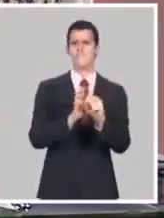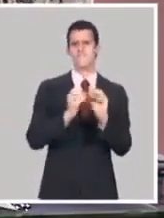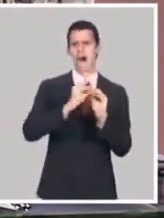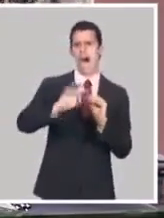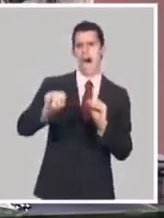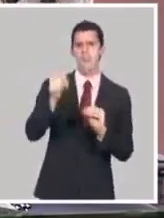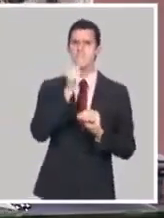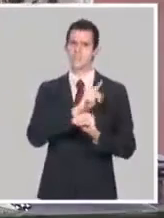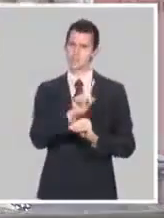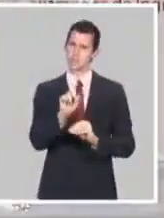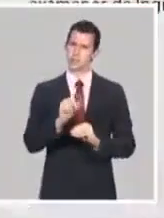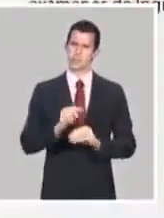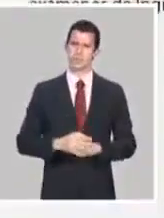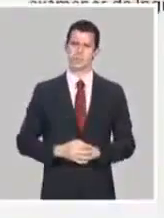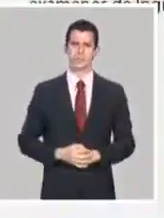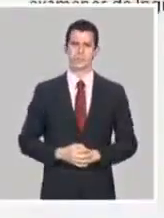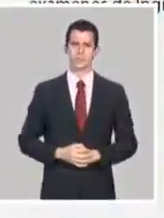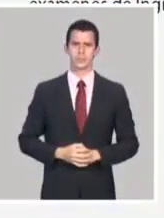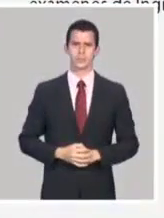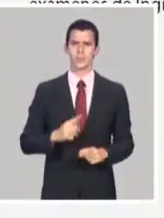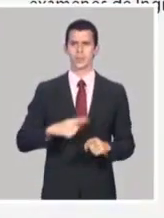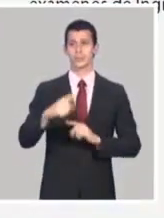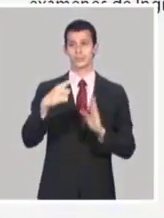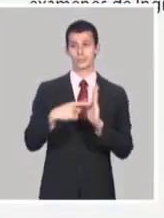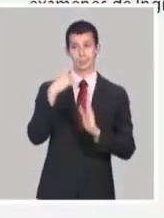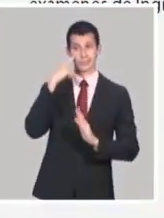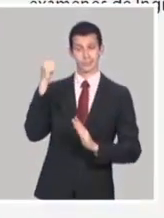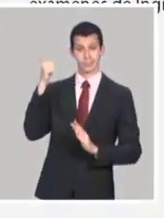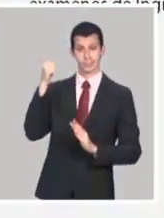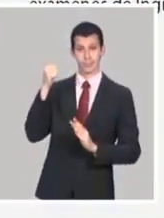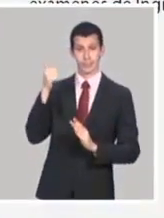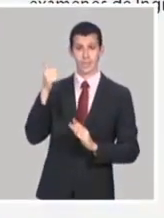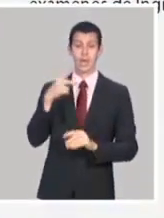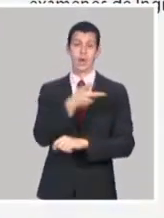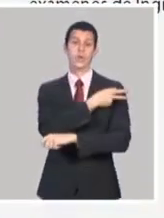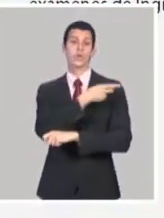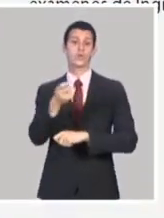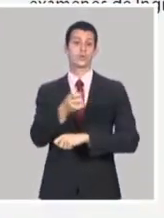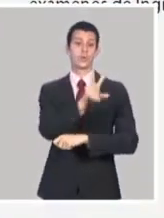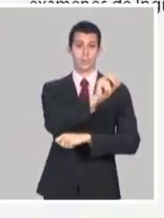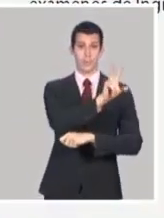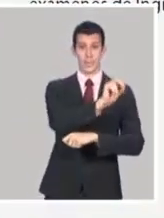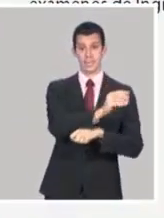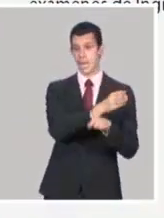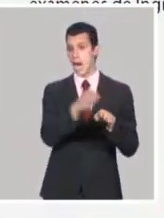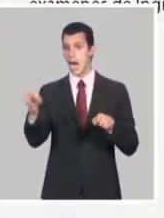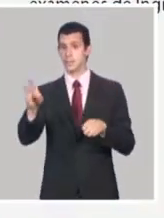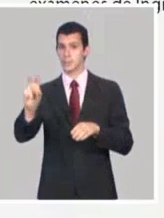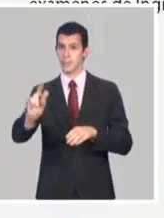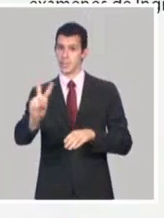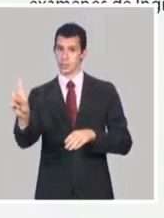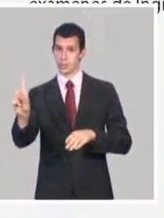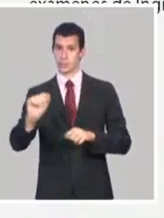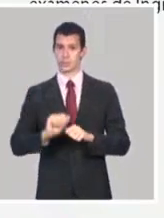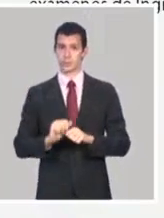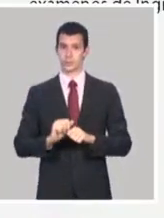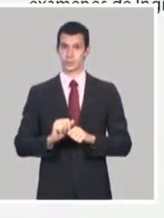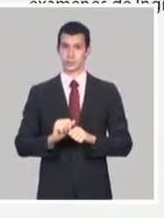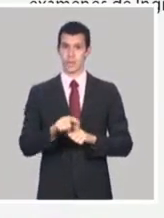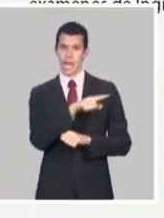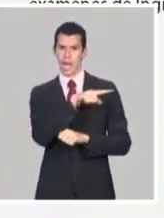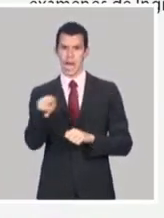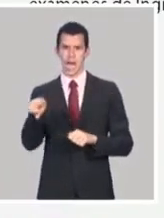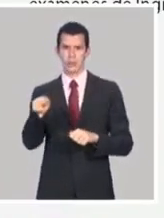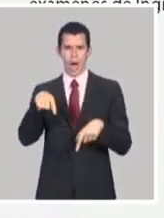2021 el curso 2021 se inició desde el 2 de noviembre del año pasado nosotros podemos decir que el curso